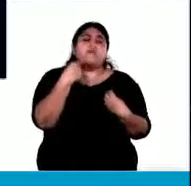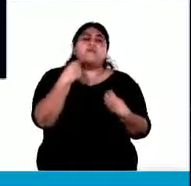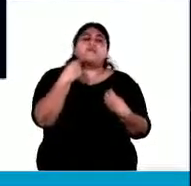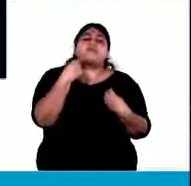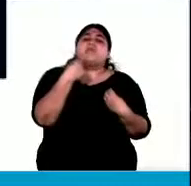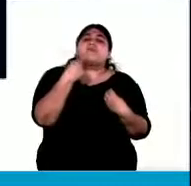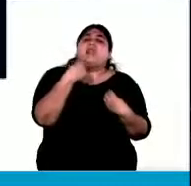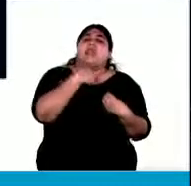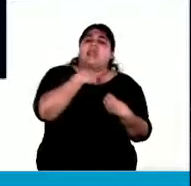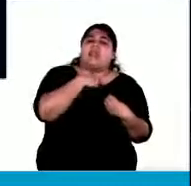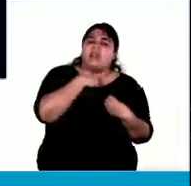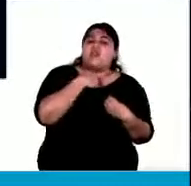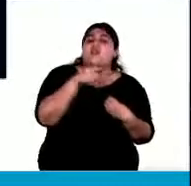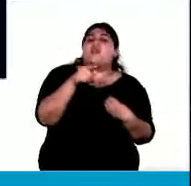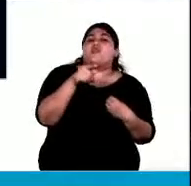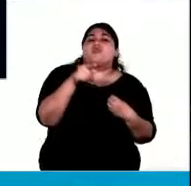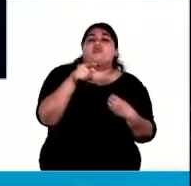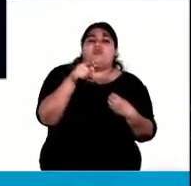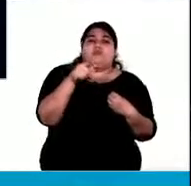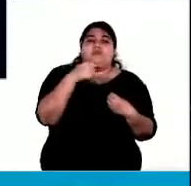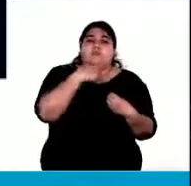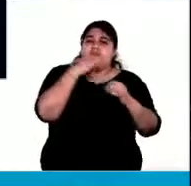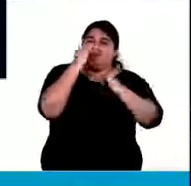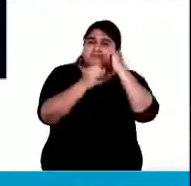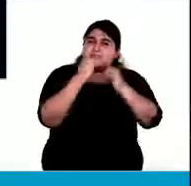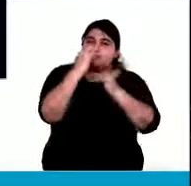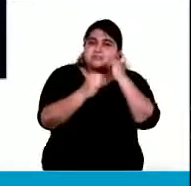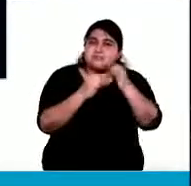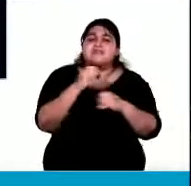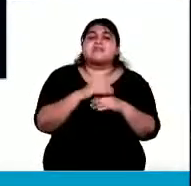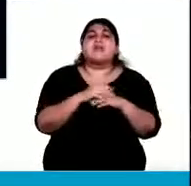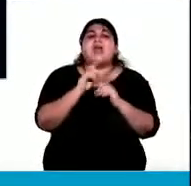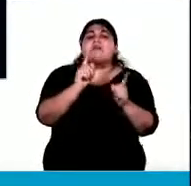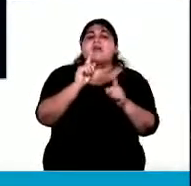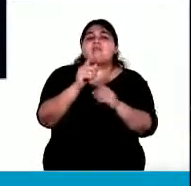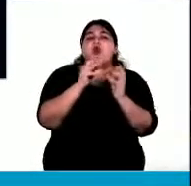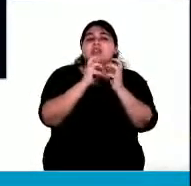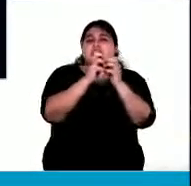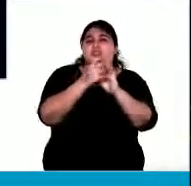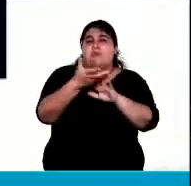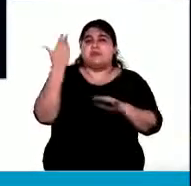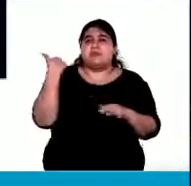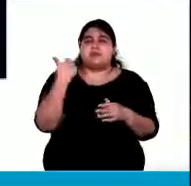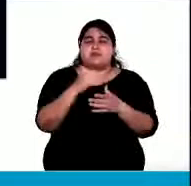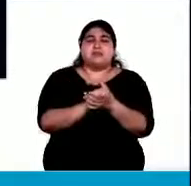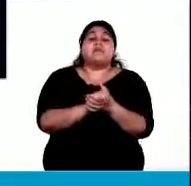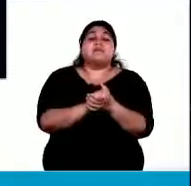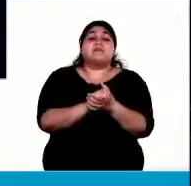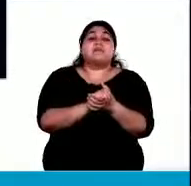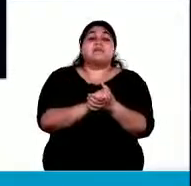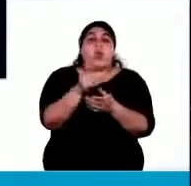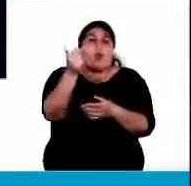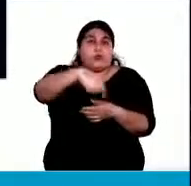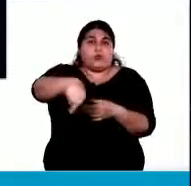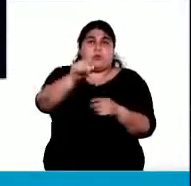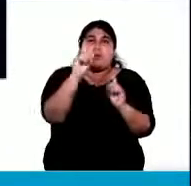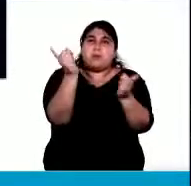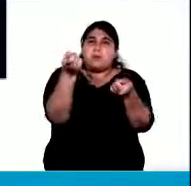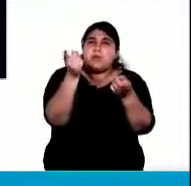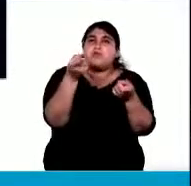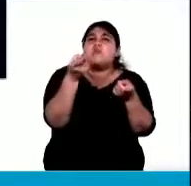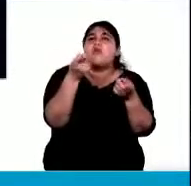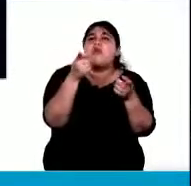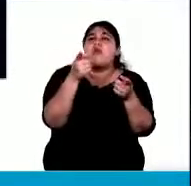quiero plantearle lo mismo que le planteé la sesión pasada. Ustedes siguen siendo parte del espacio de